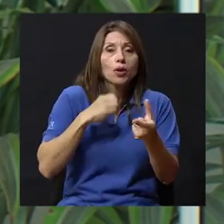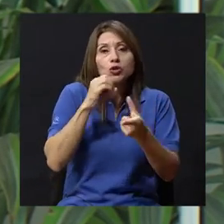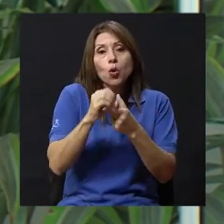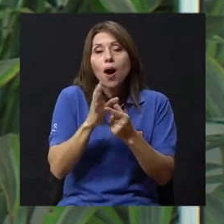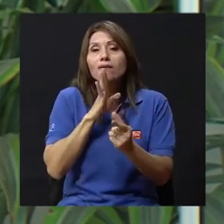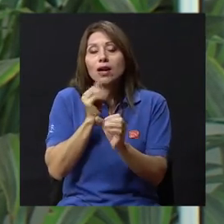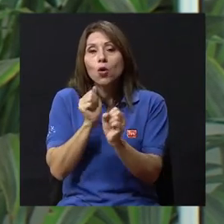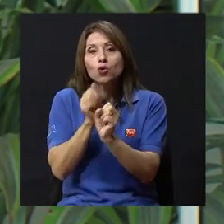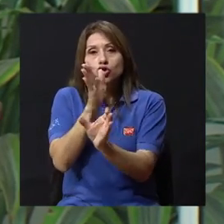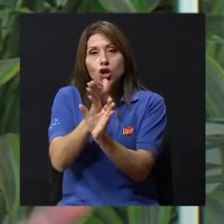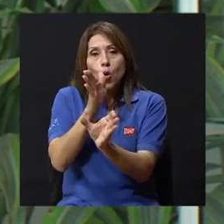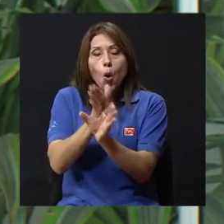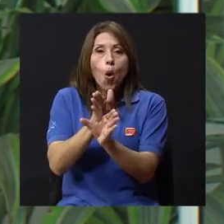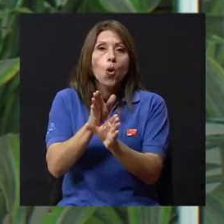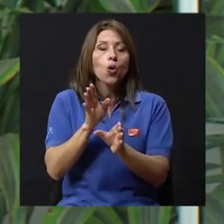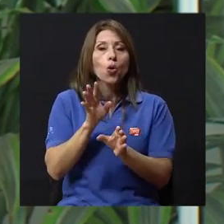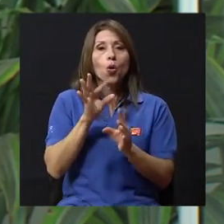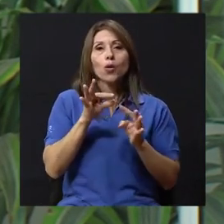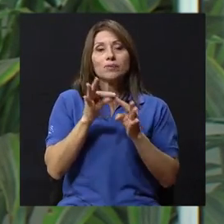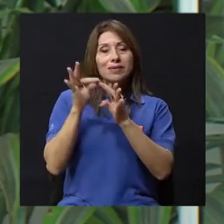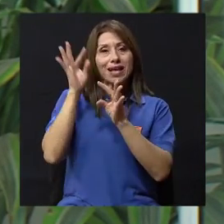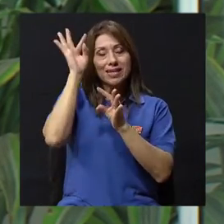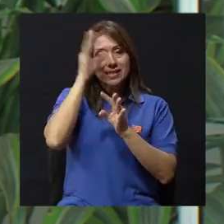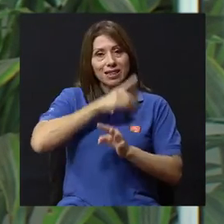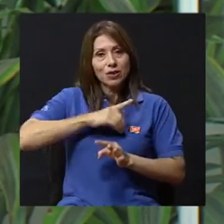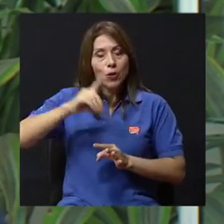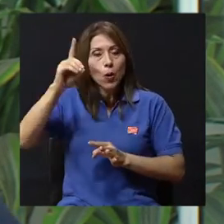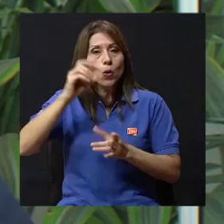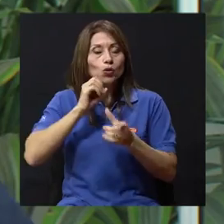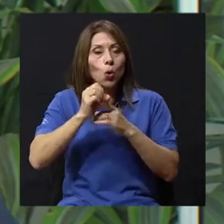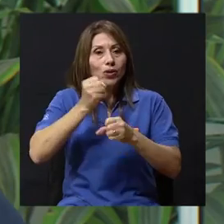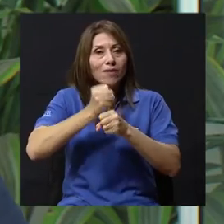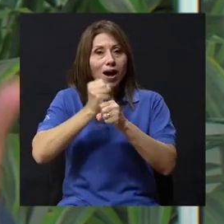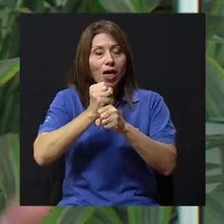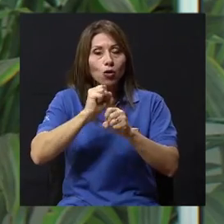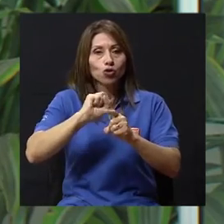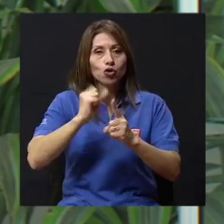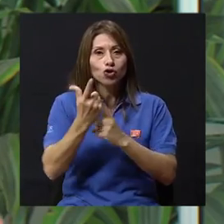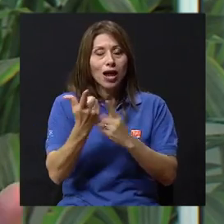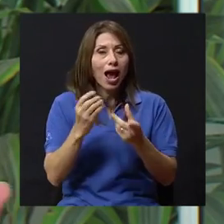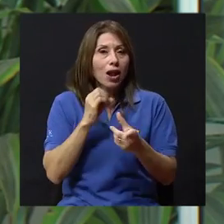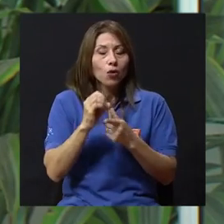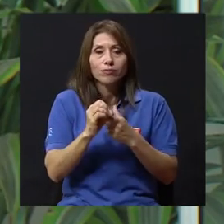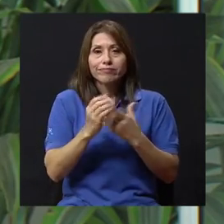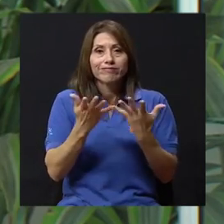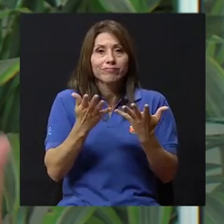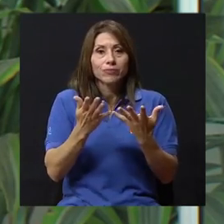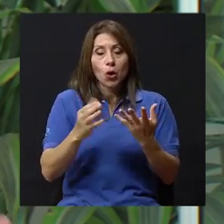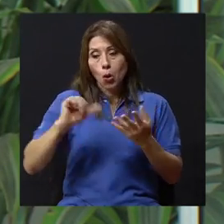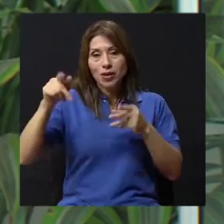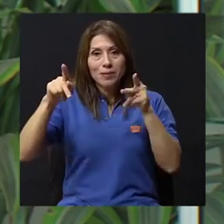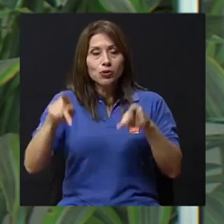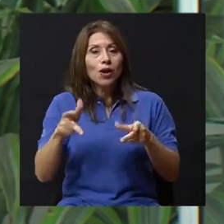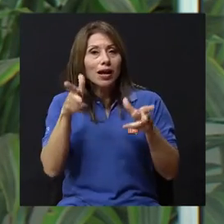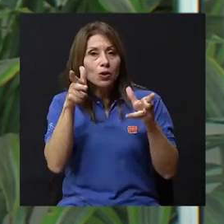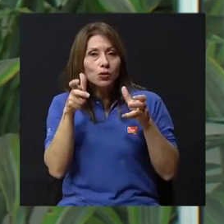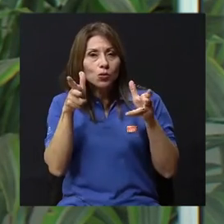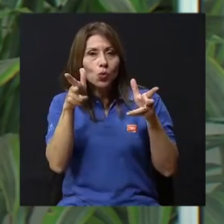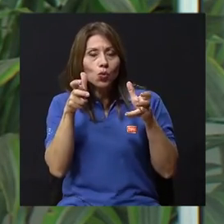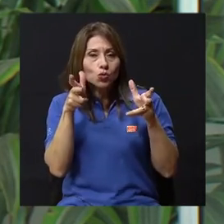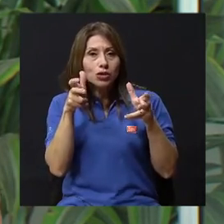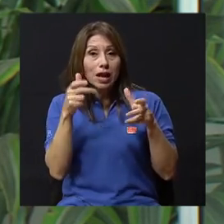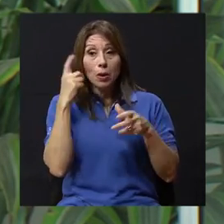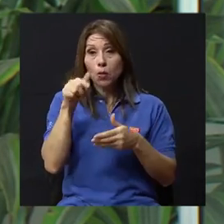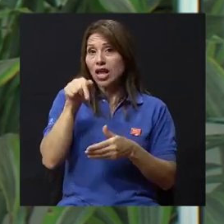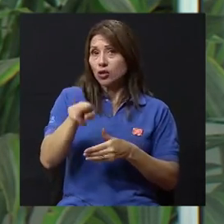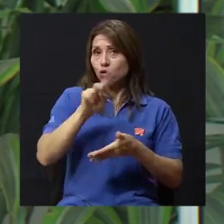con un teólogo, con un trabajador social, con un orientador, con una persona que escuche, que los pueda escuchar, ¿verdad? Porque